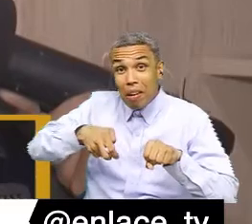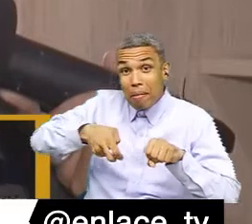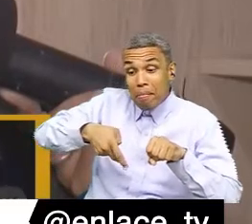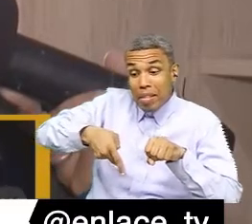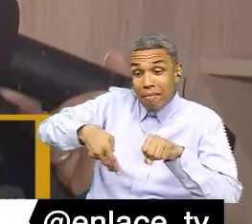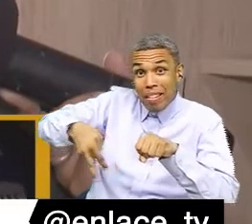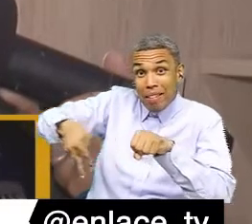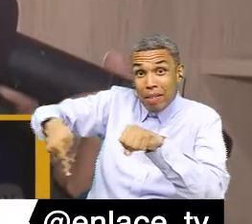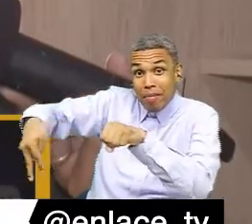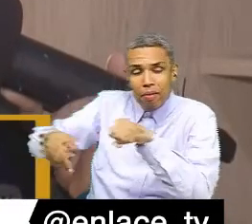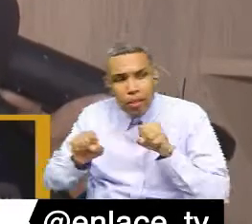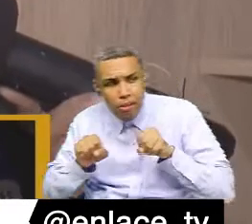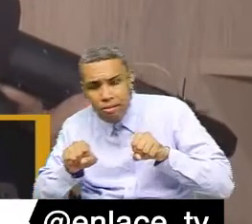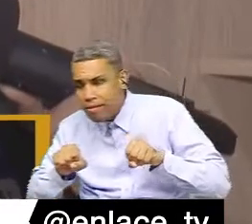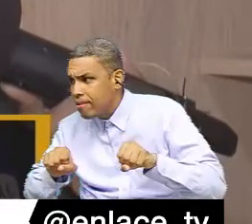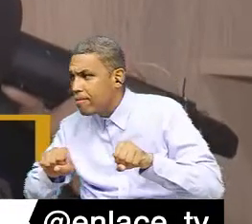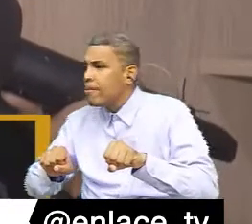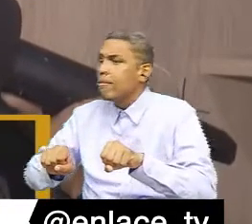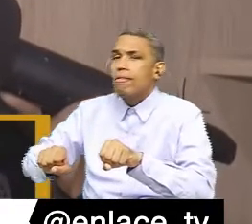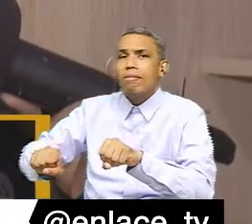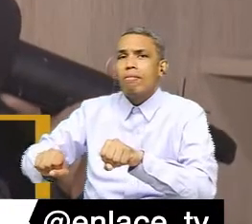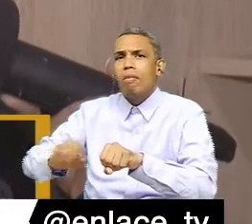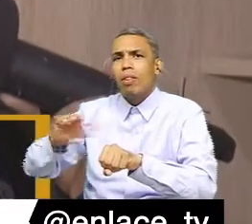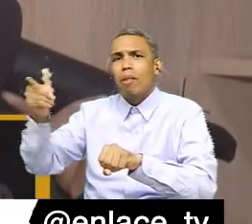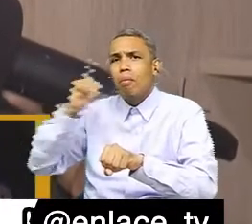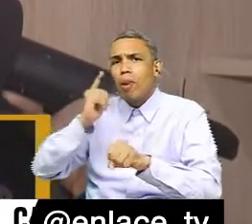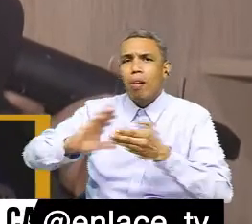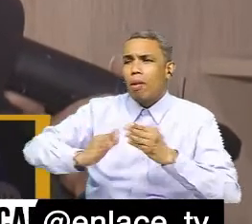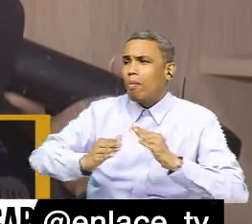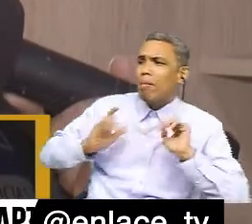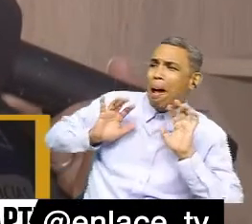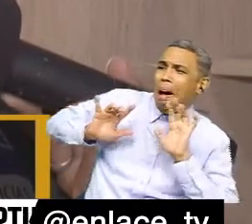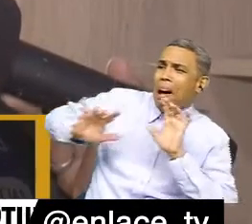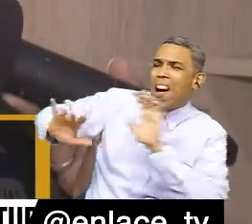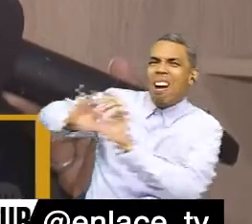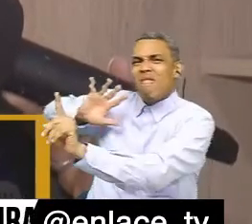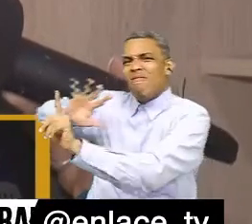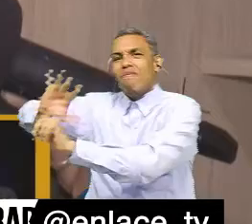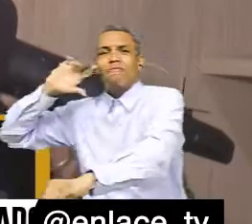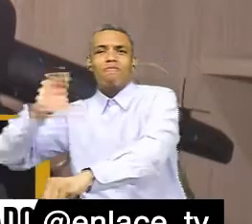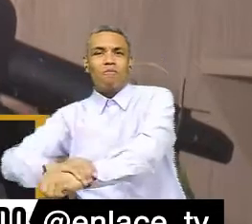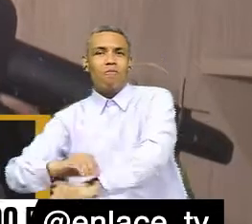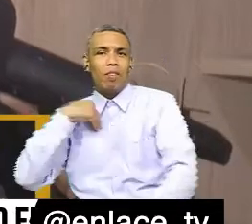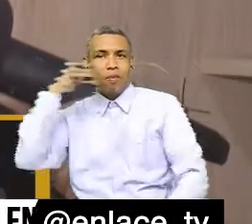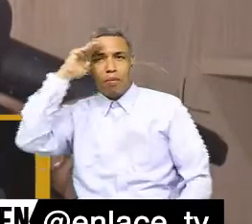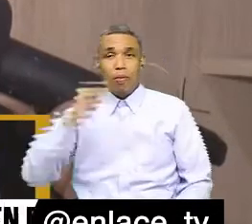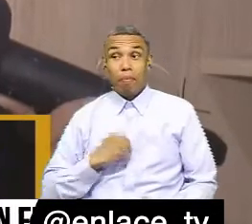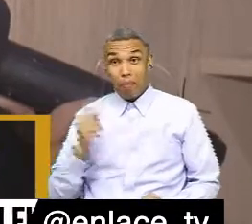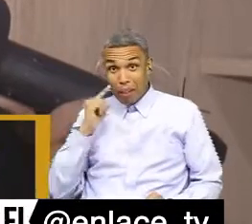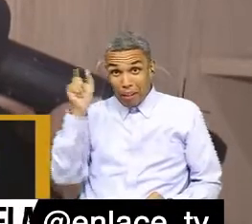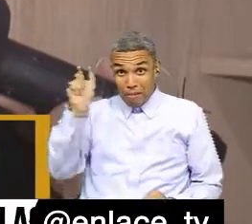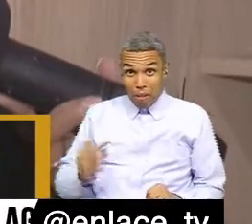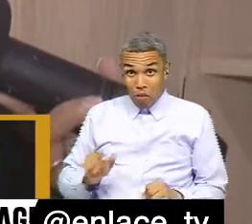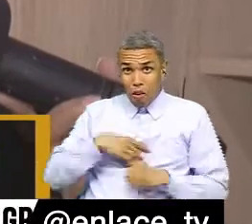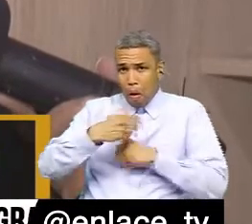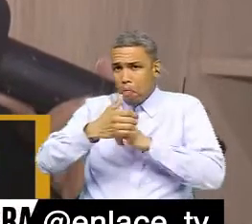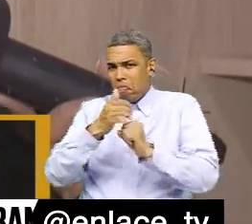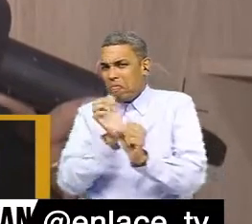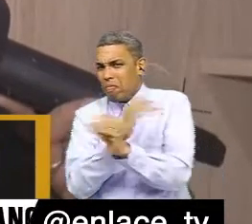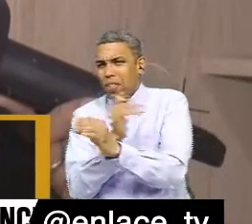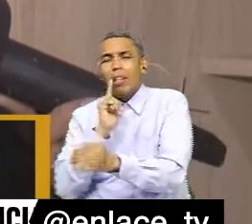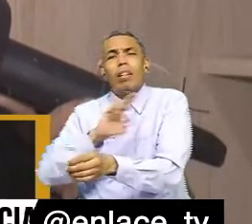de calle es un habitante el cual iba a conducir esta moto hacia un lugar de aquí ya digamos